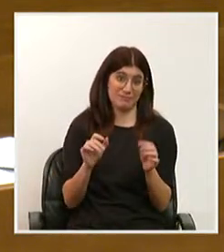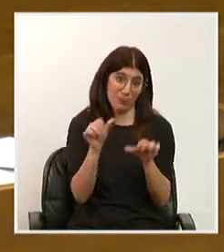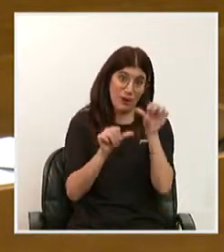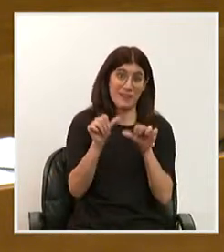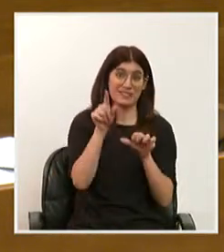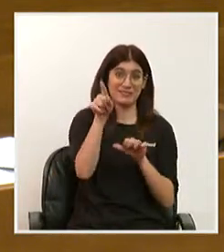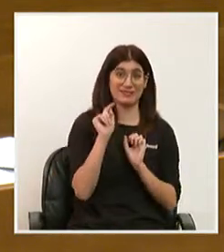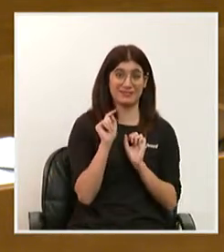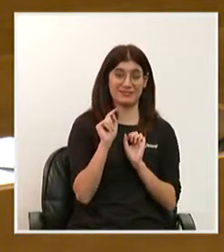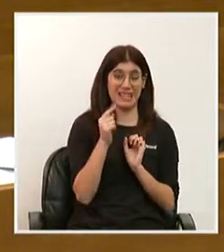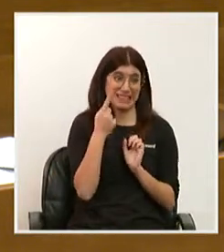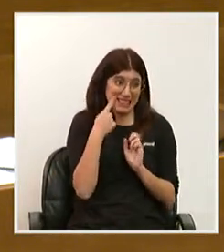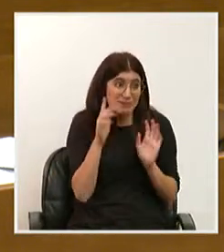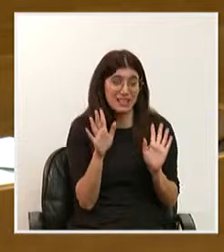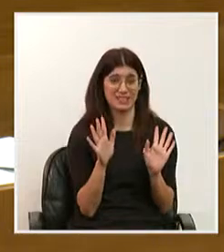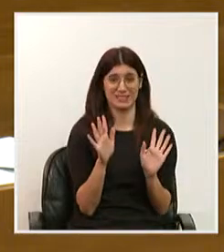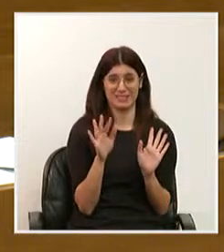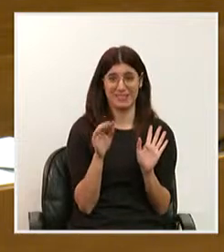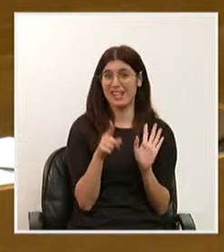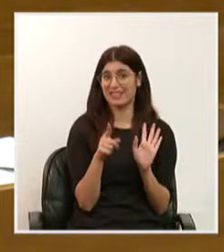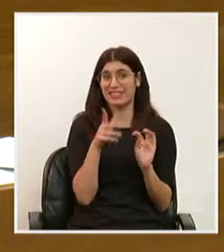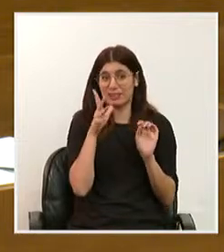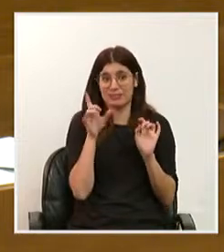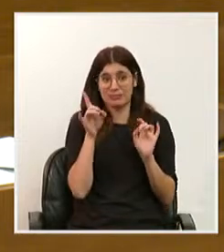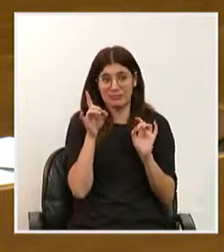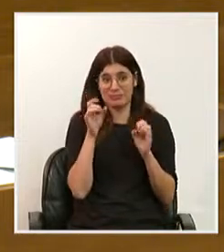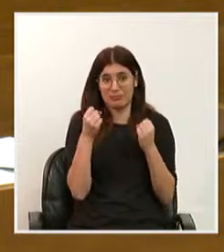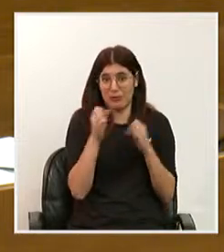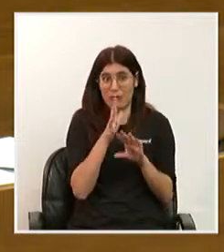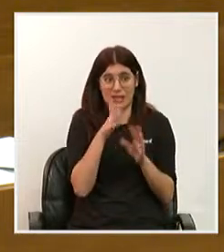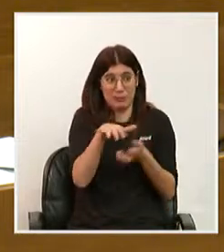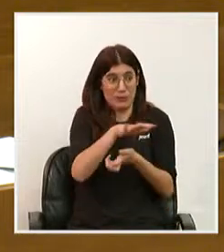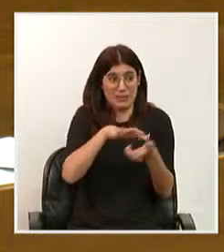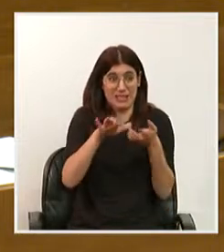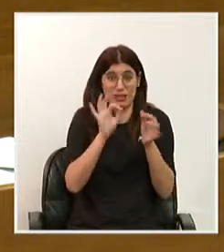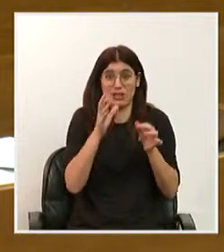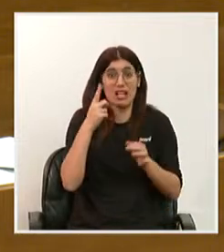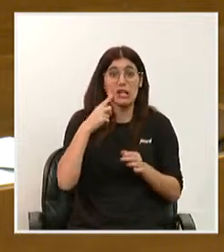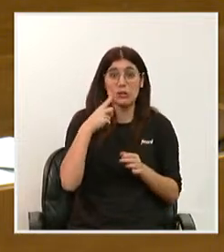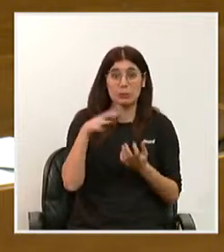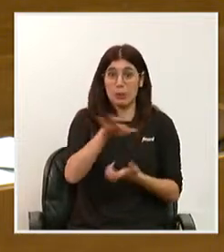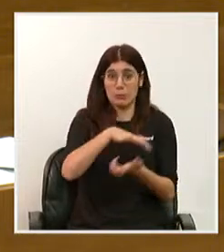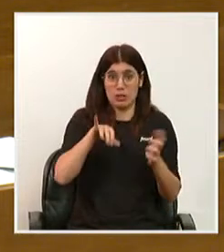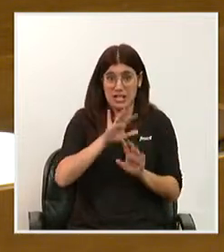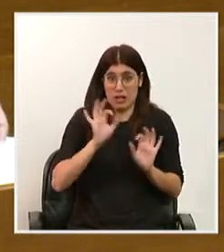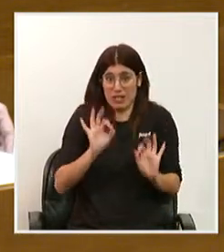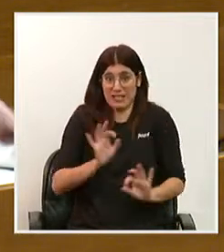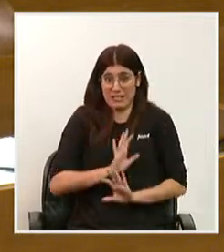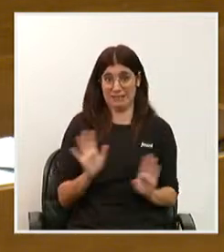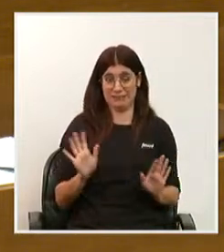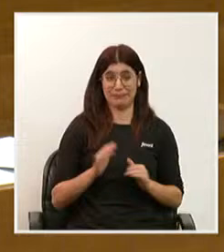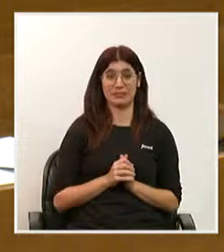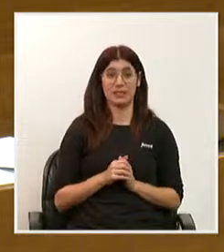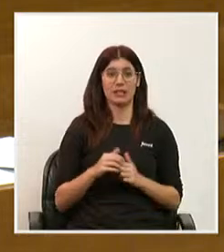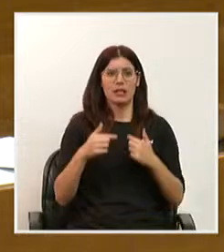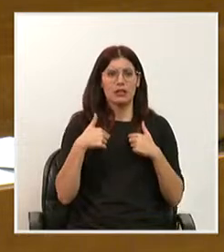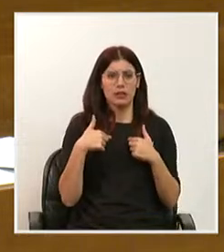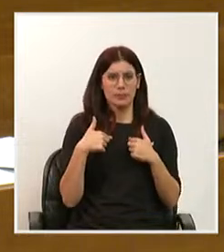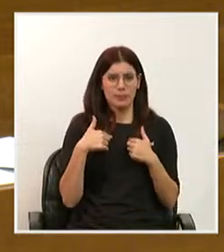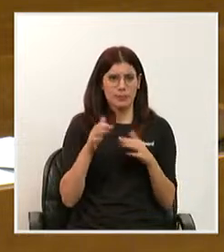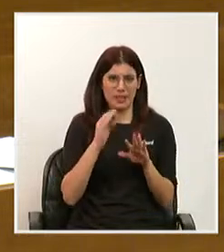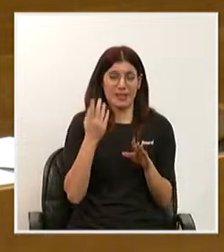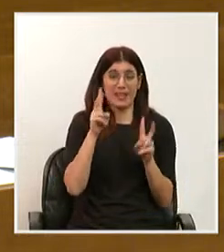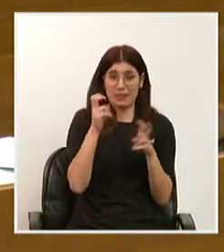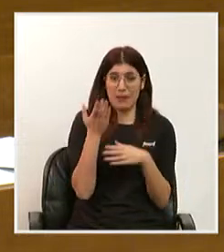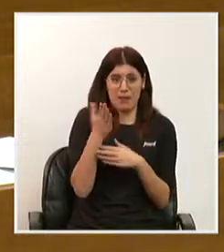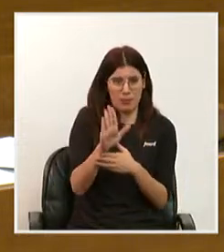Mire es el lío pero así me acostumb lío Y entonces Pues habrá que acostumbrarse yo sobre la